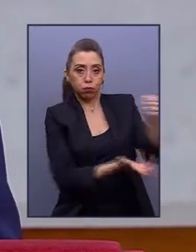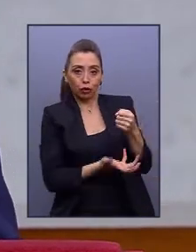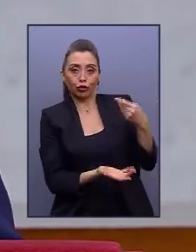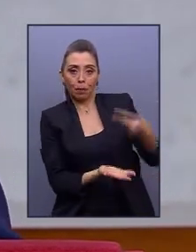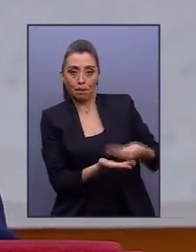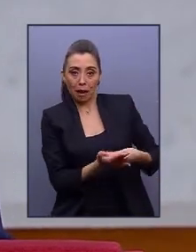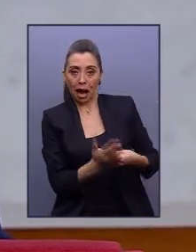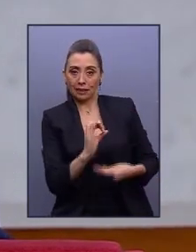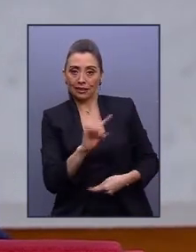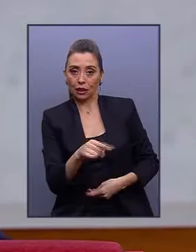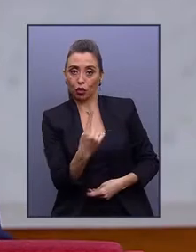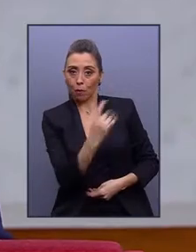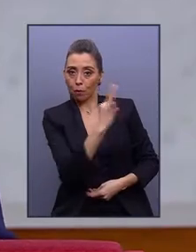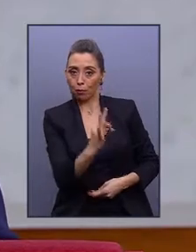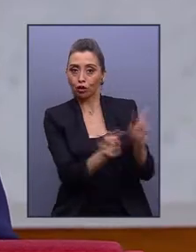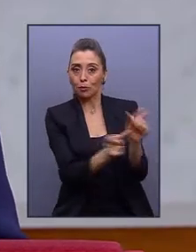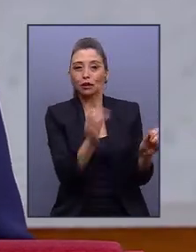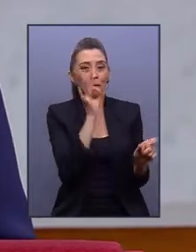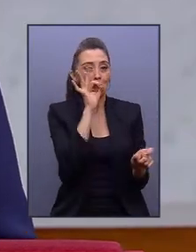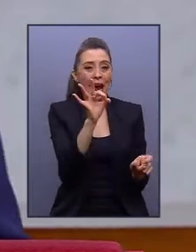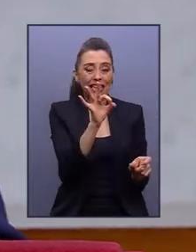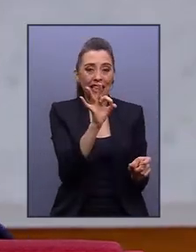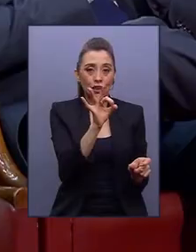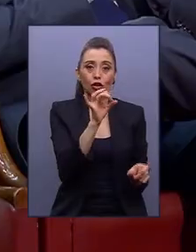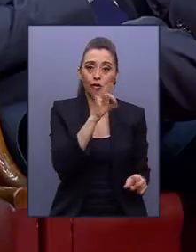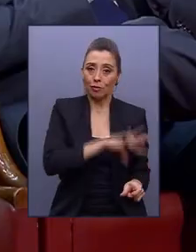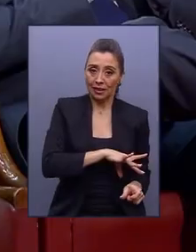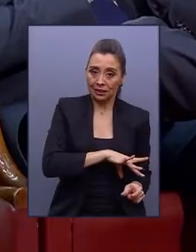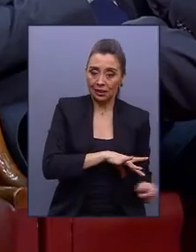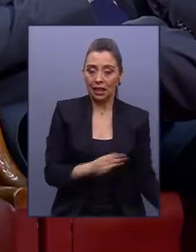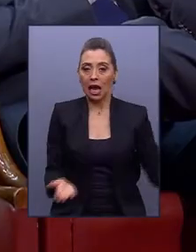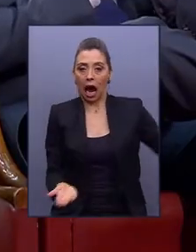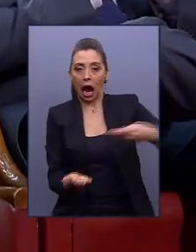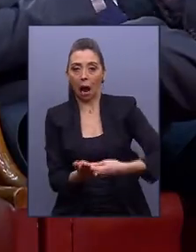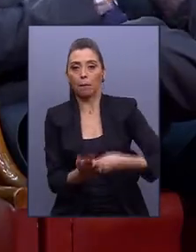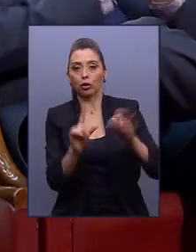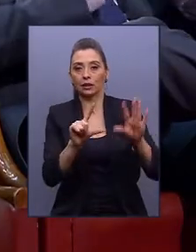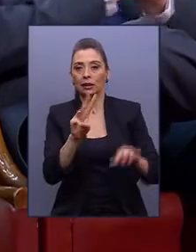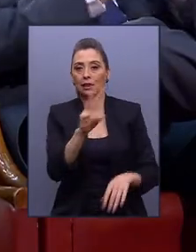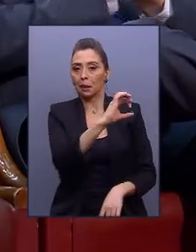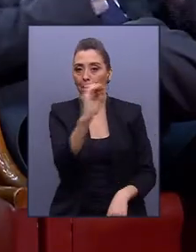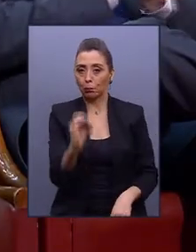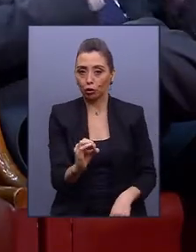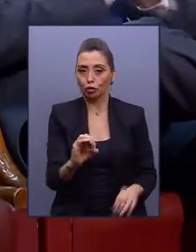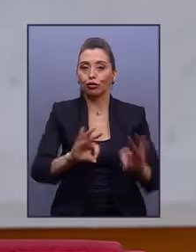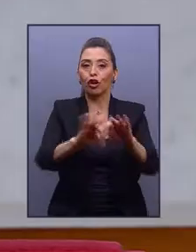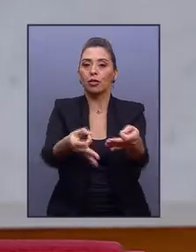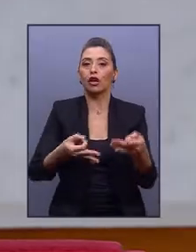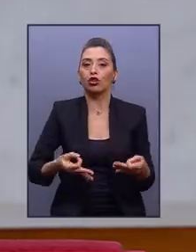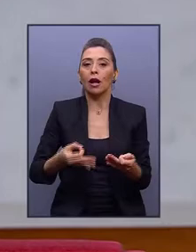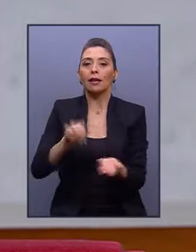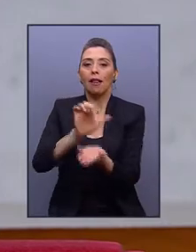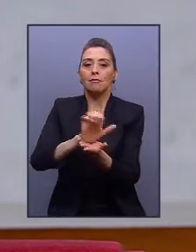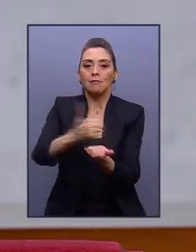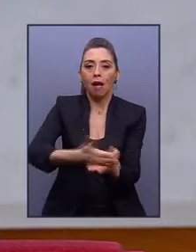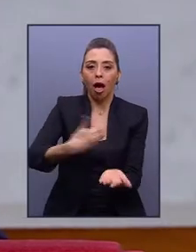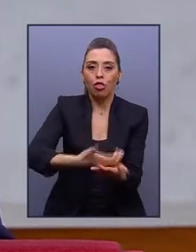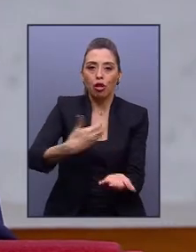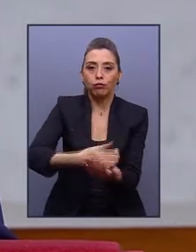el 0,1% más rico de la población aportan el 73% del total recaudado.